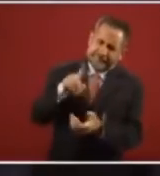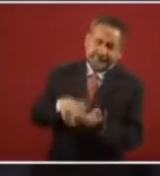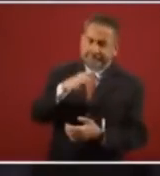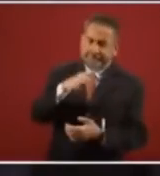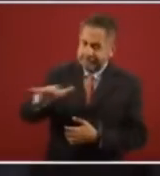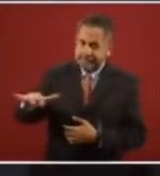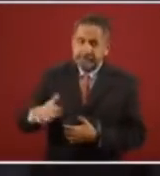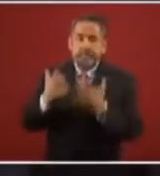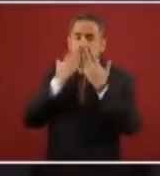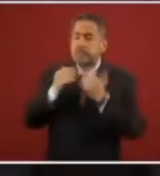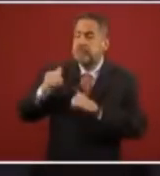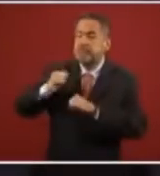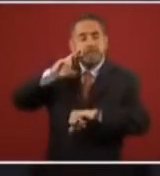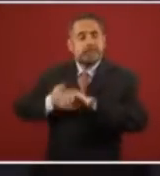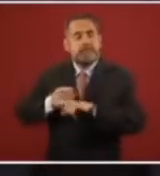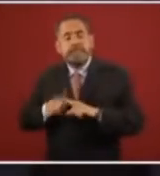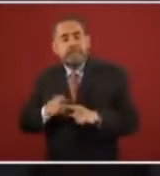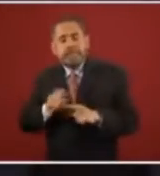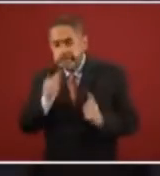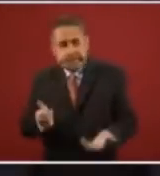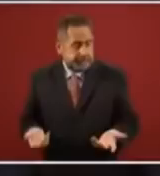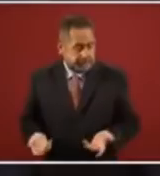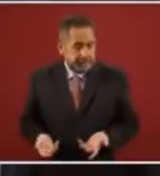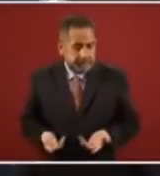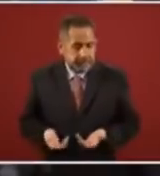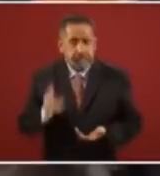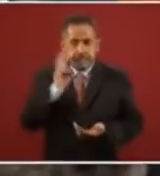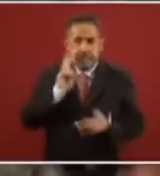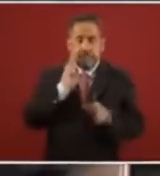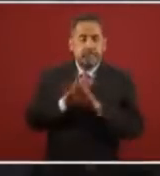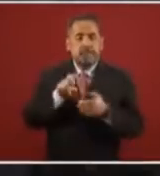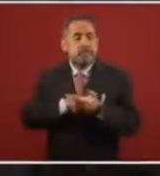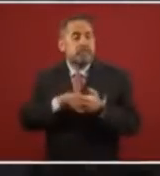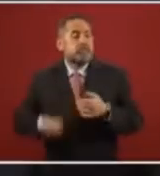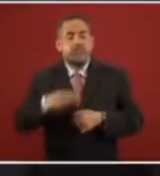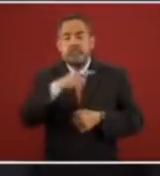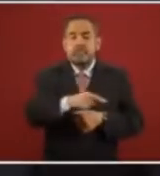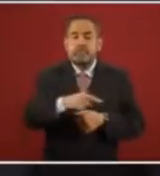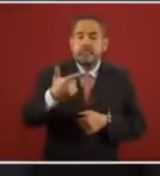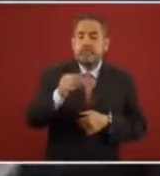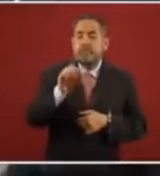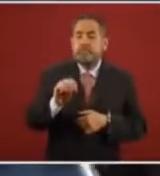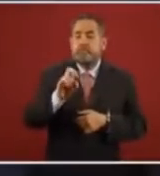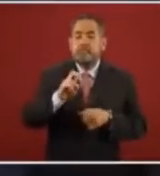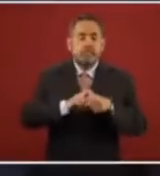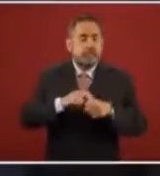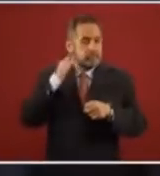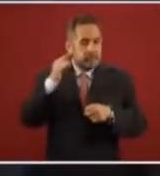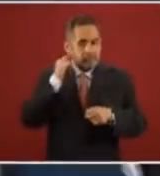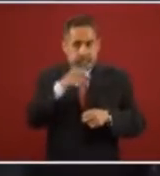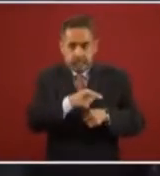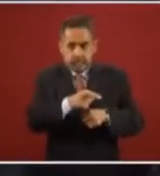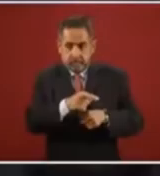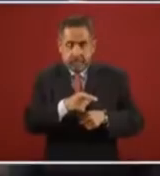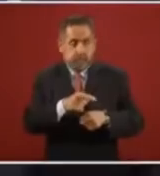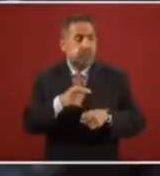existen en nuestro territorio. Y poder tratar problemas, por ejemplo, del Golfo de California, que está considerado por